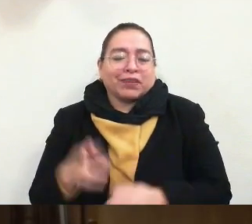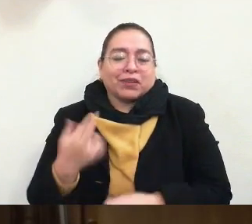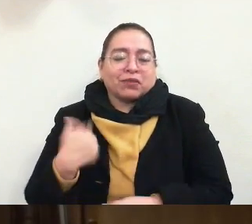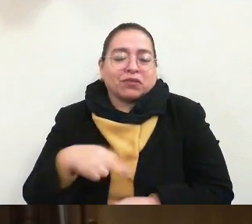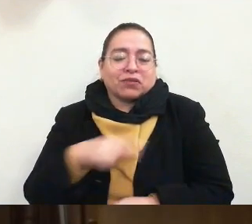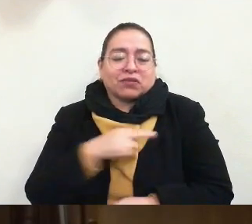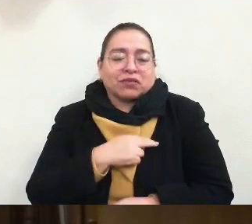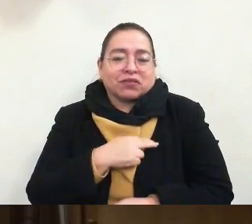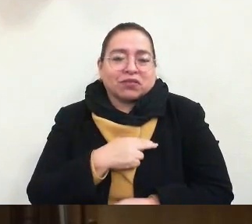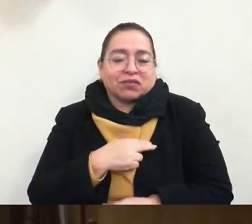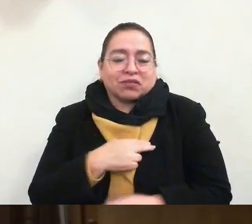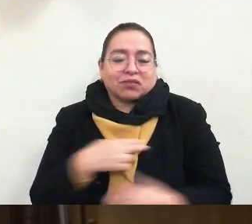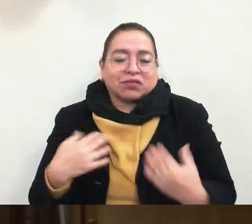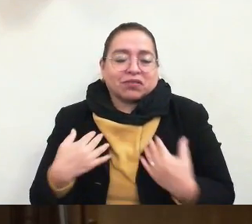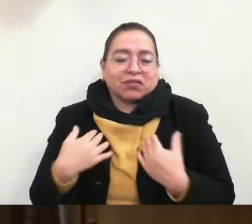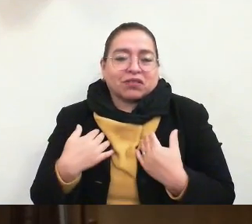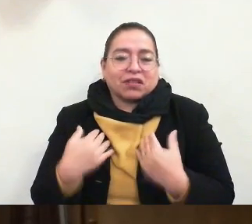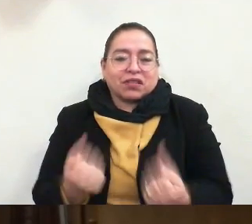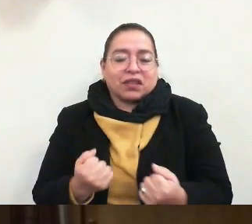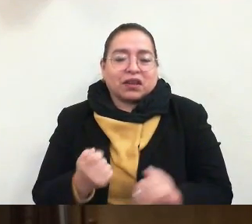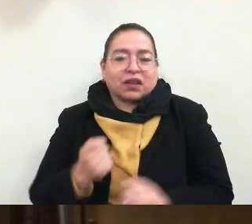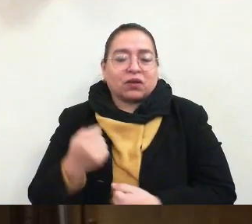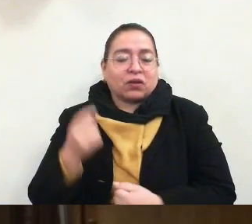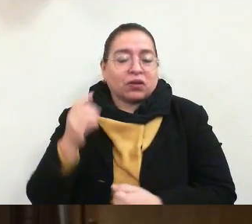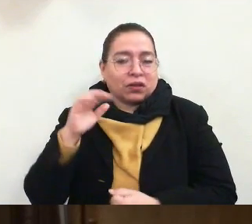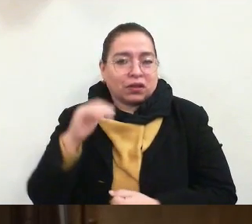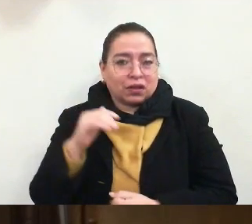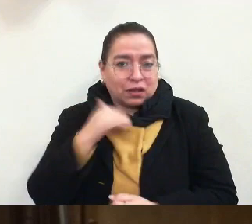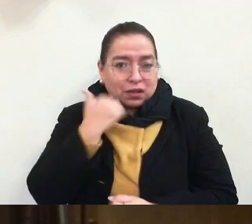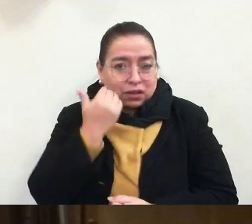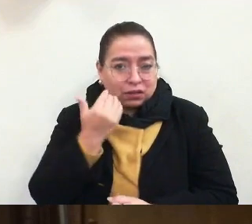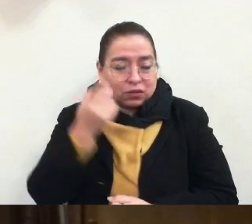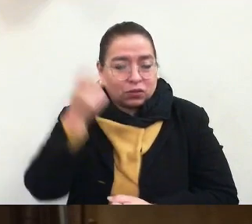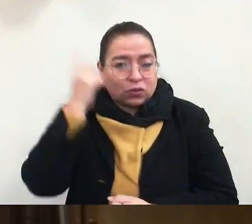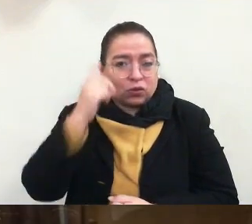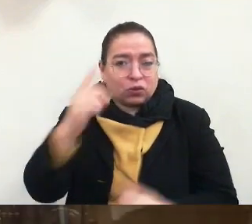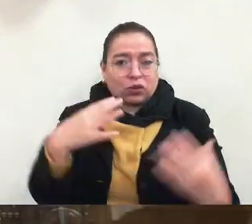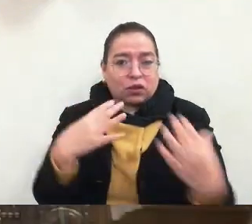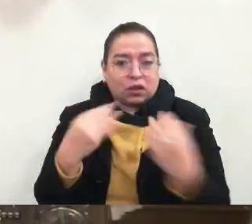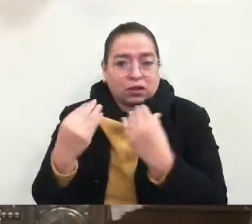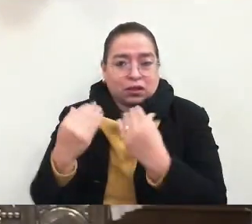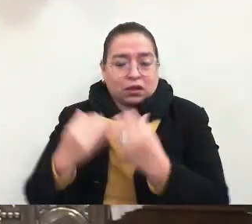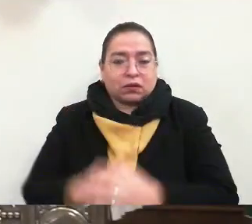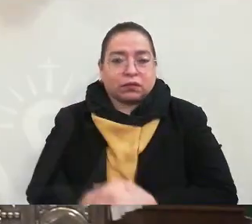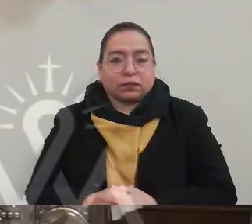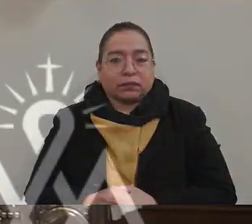bien lo que Dios nos ha dicho. Continuamos.